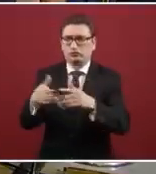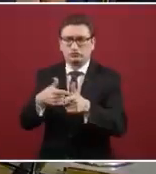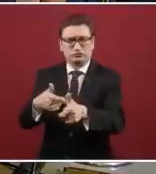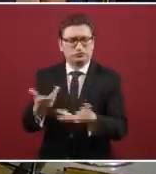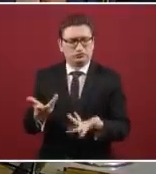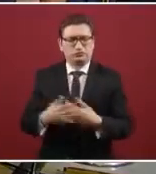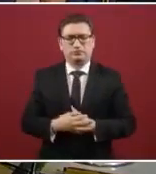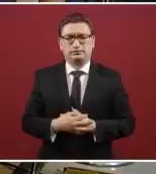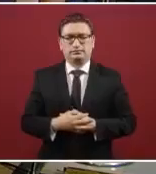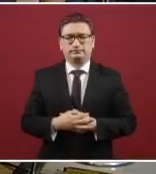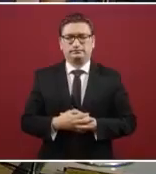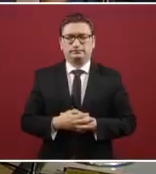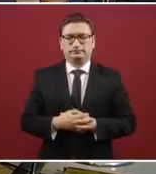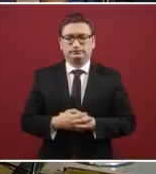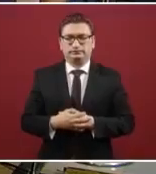que se